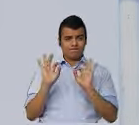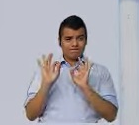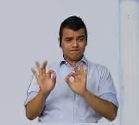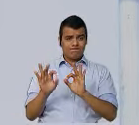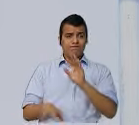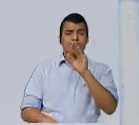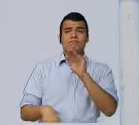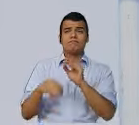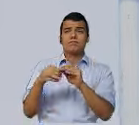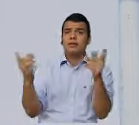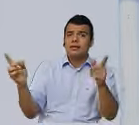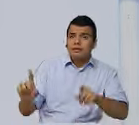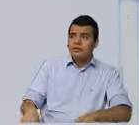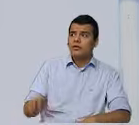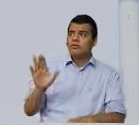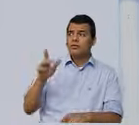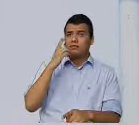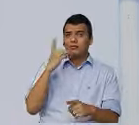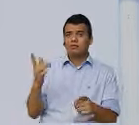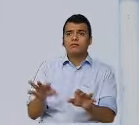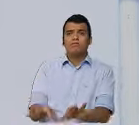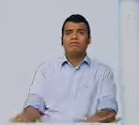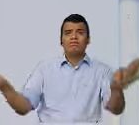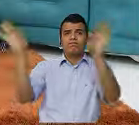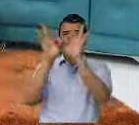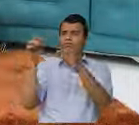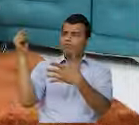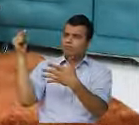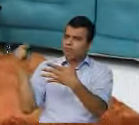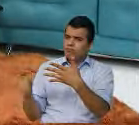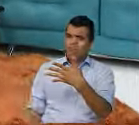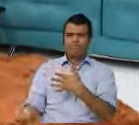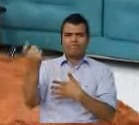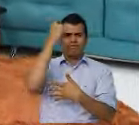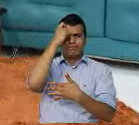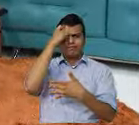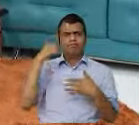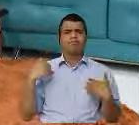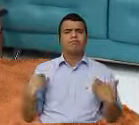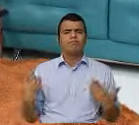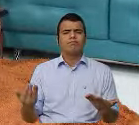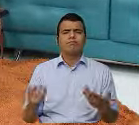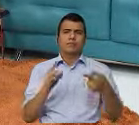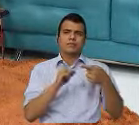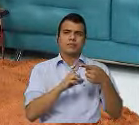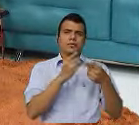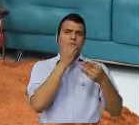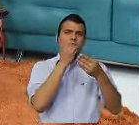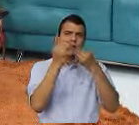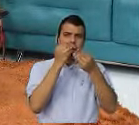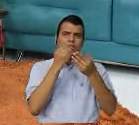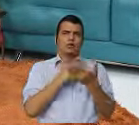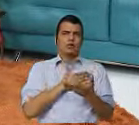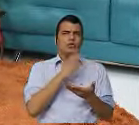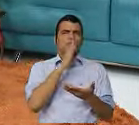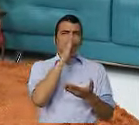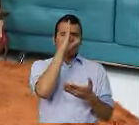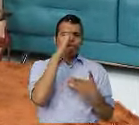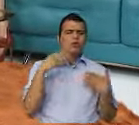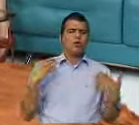pues se deben tener varios puntos en cuenta. Uno, pues hábitos de alimentación, mantener un